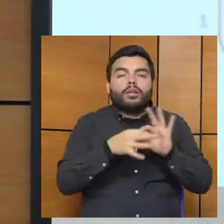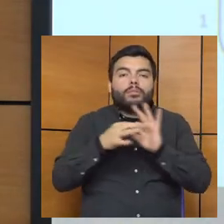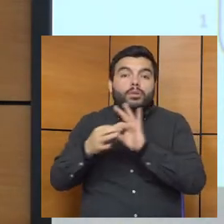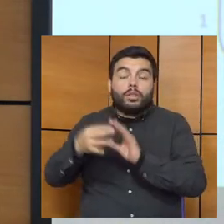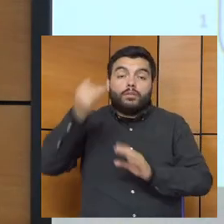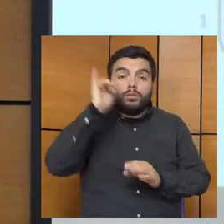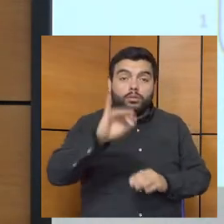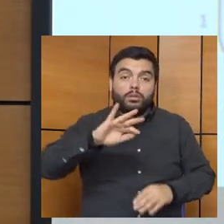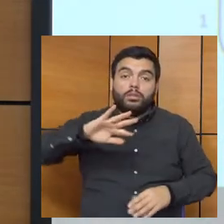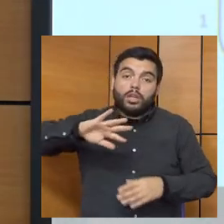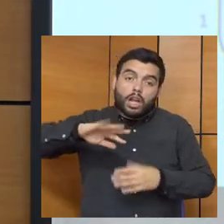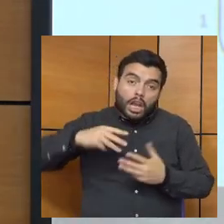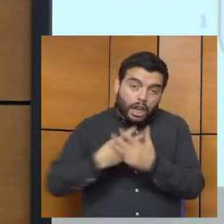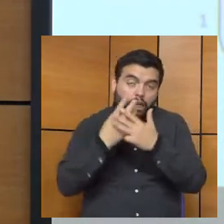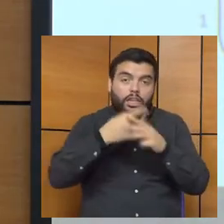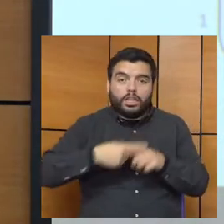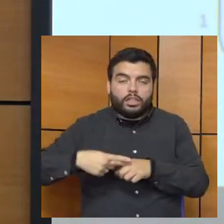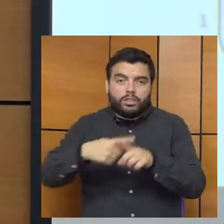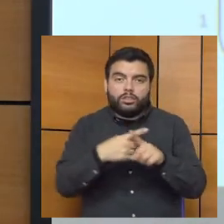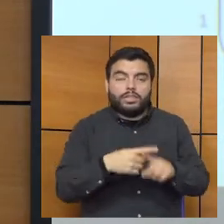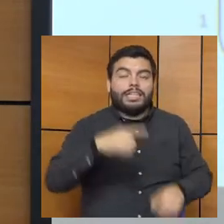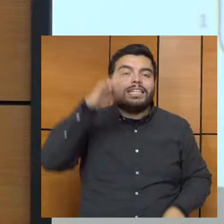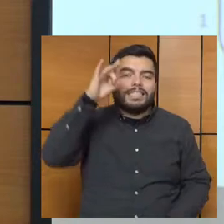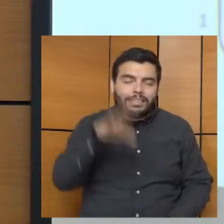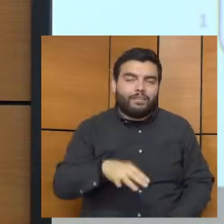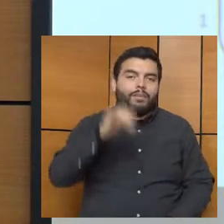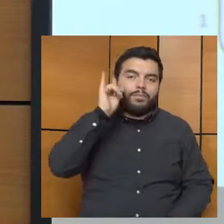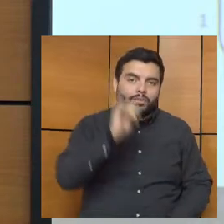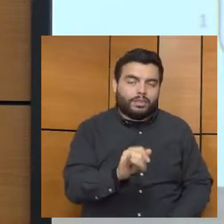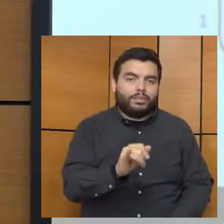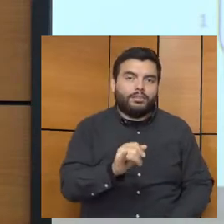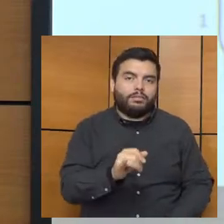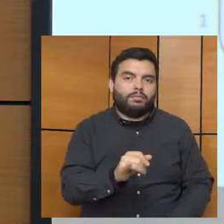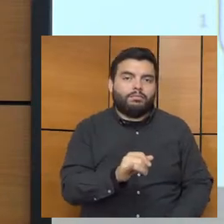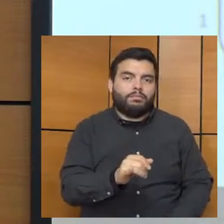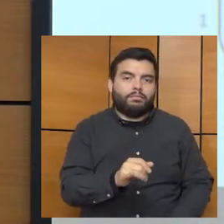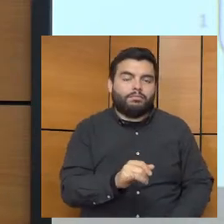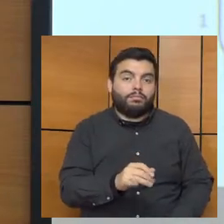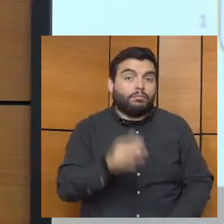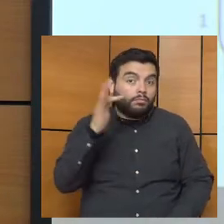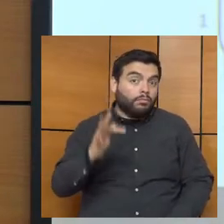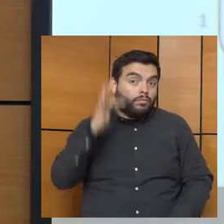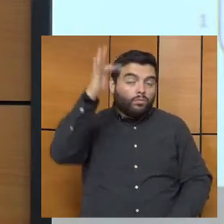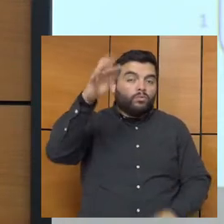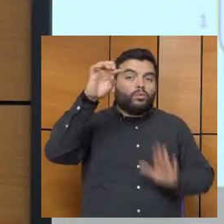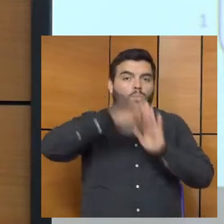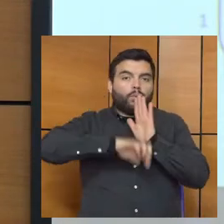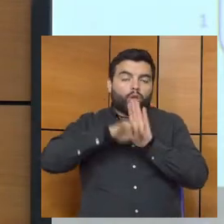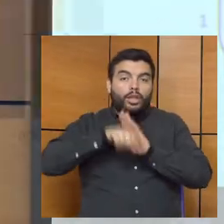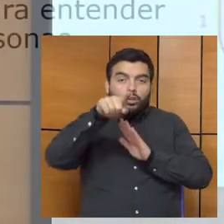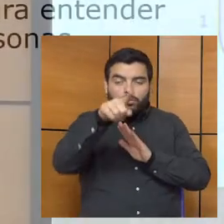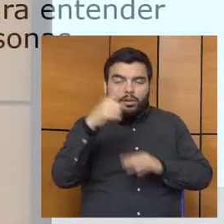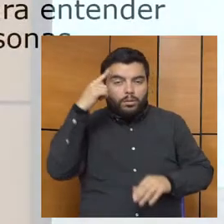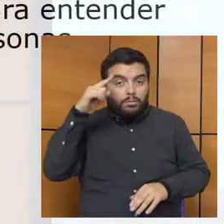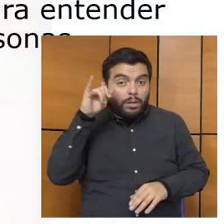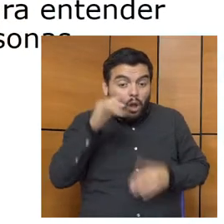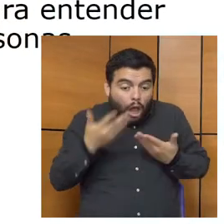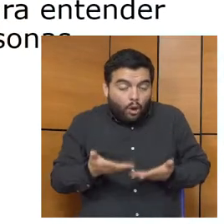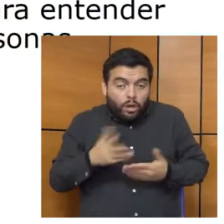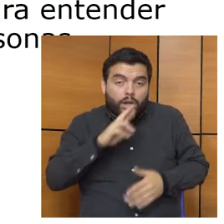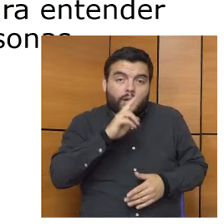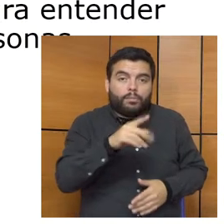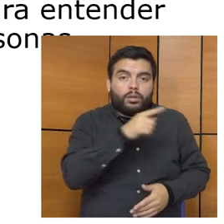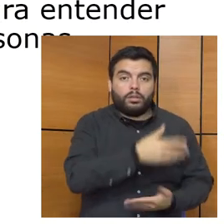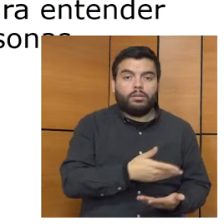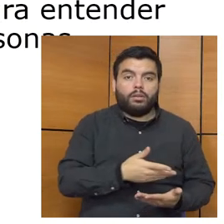sociales. Para la otra no sabemos, sabemos que se da, sigue el perfil. Entonces son posibles futuros proyectos, pero para esta sí tenemos alguna respuesta.